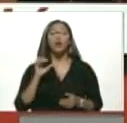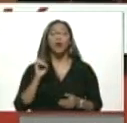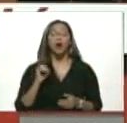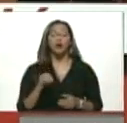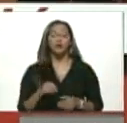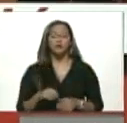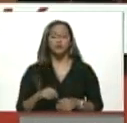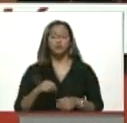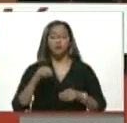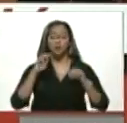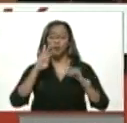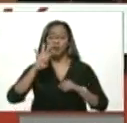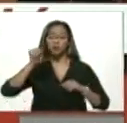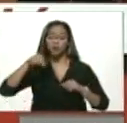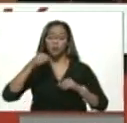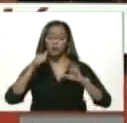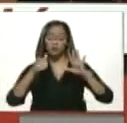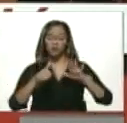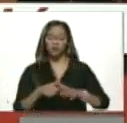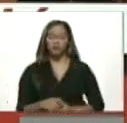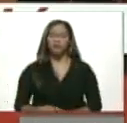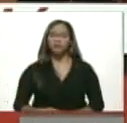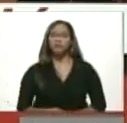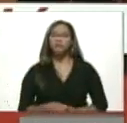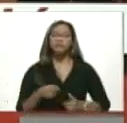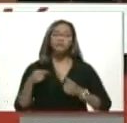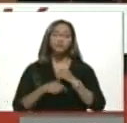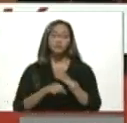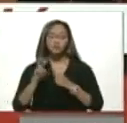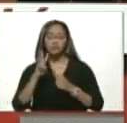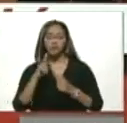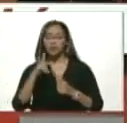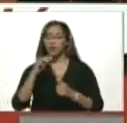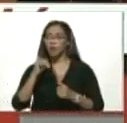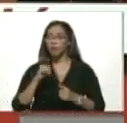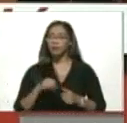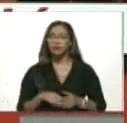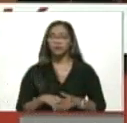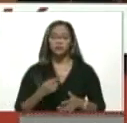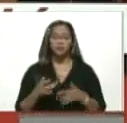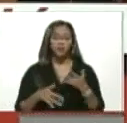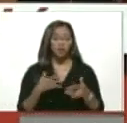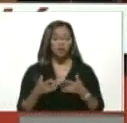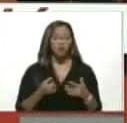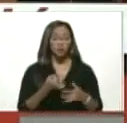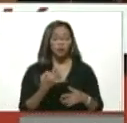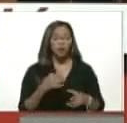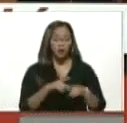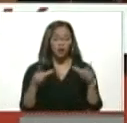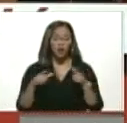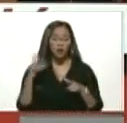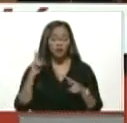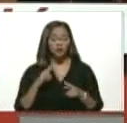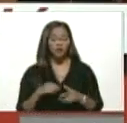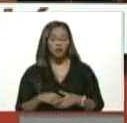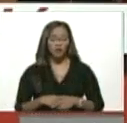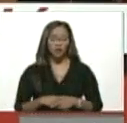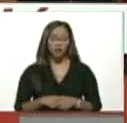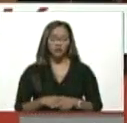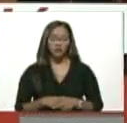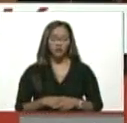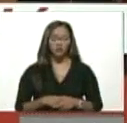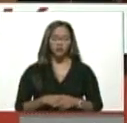de 4,6, dice aquí, ¿no? Y una profundidad de 2 kilómetros. Se sintió en varios lugares de Venezuela. Aquí en Caracas, por lo